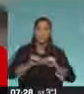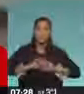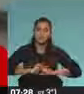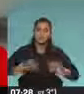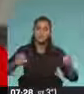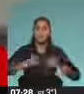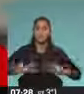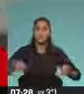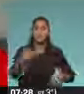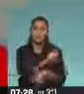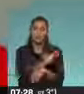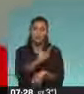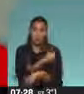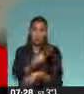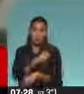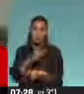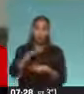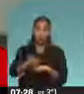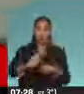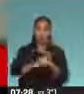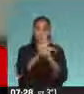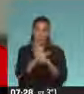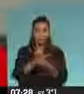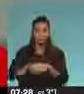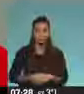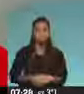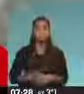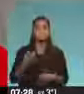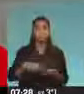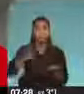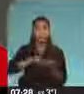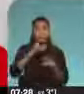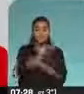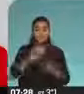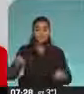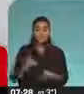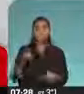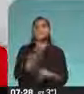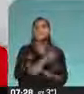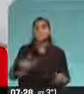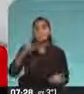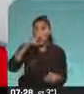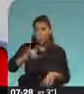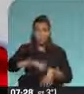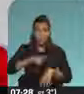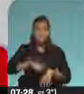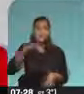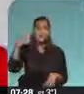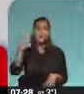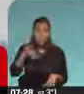de la campaña de vacunación contra el coronavirus. Reiteramos, información de último momento,